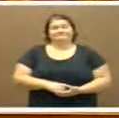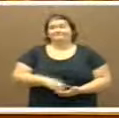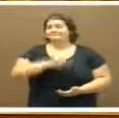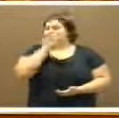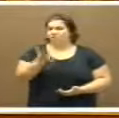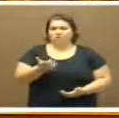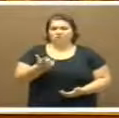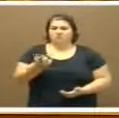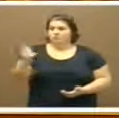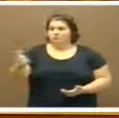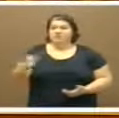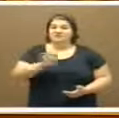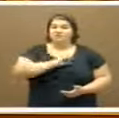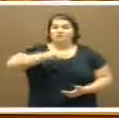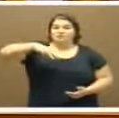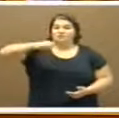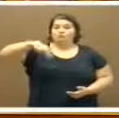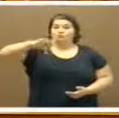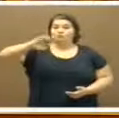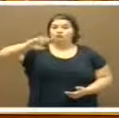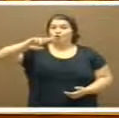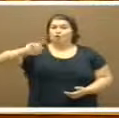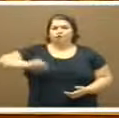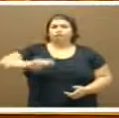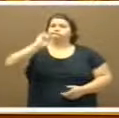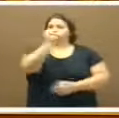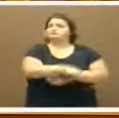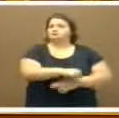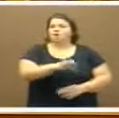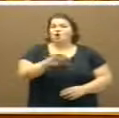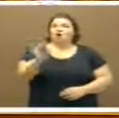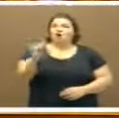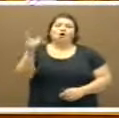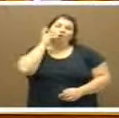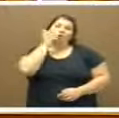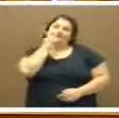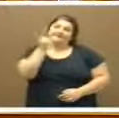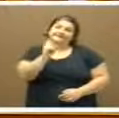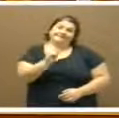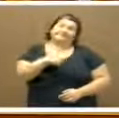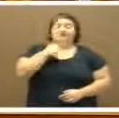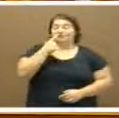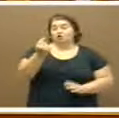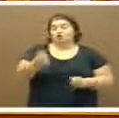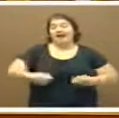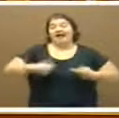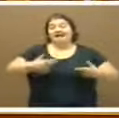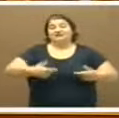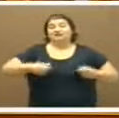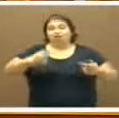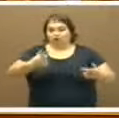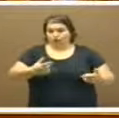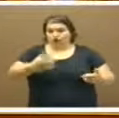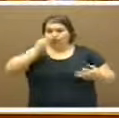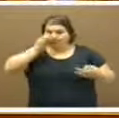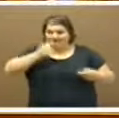Hágalo, en todo caso, con el señor Montoro, porque son datos del señor Montoro o de su oído, que no escucha bien. Yo le he dicho que los gastos de capital